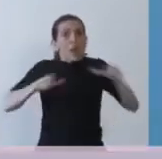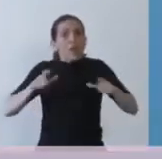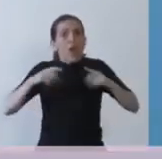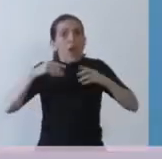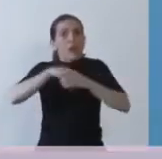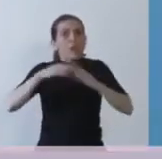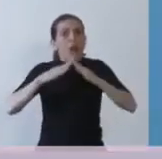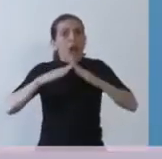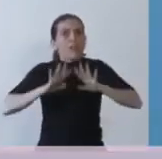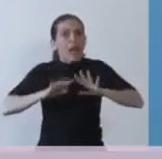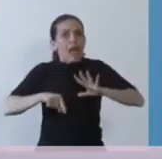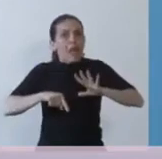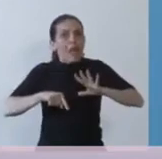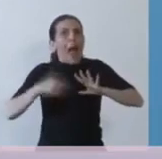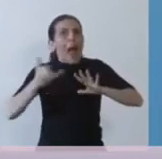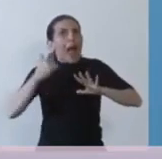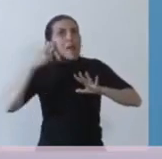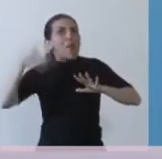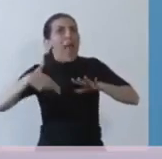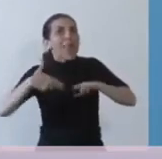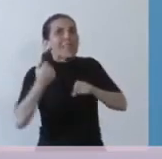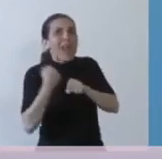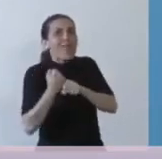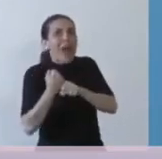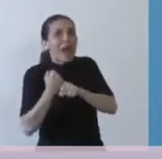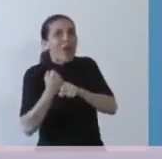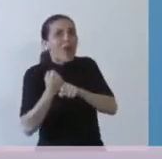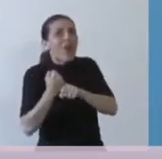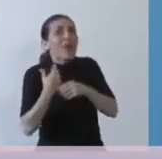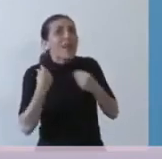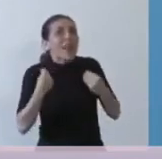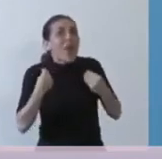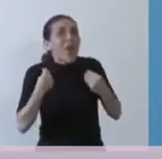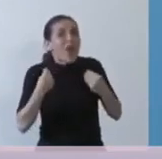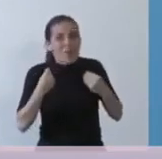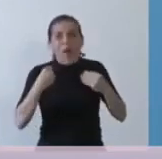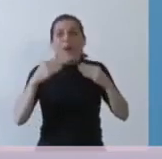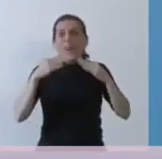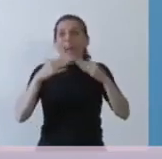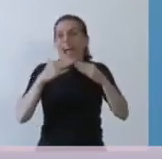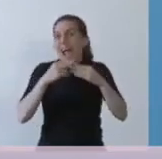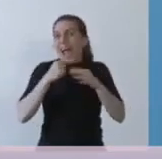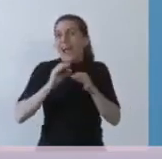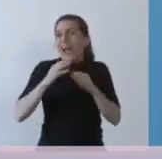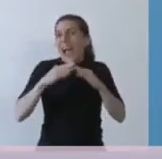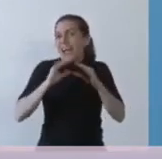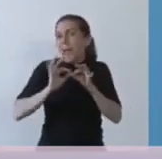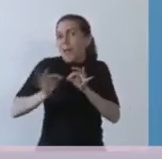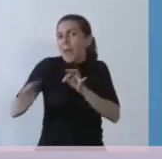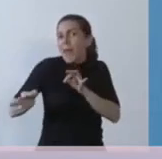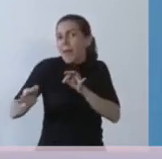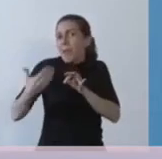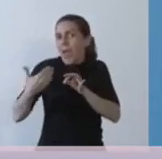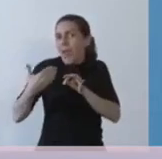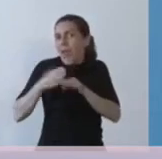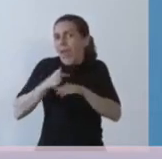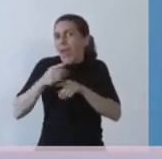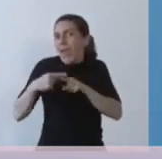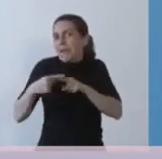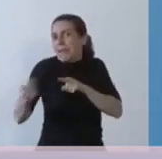este tipo de programas justamente va a permitir que la gente pueda trabajar más cerca de sus hogares Y que